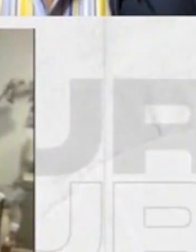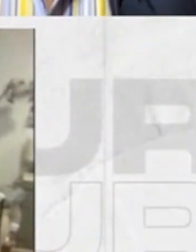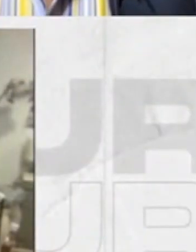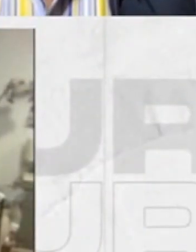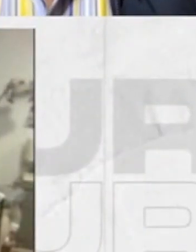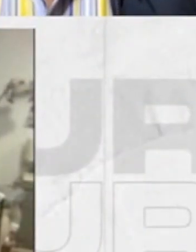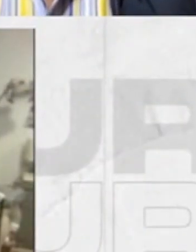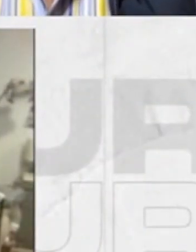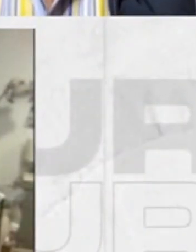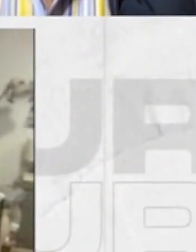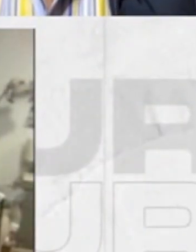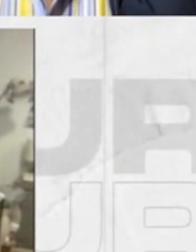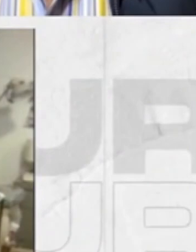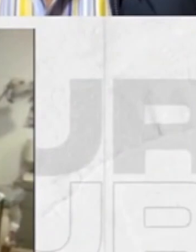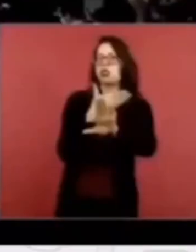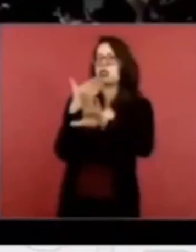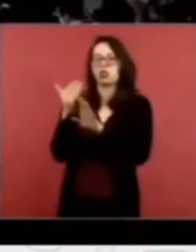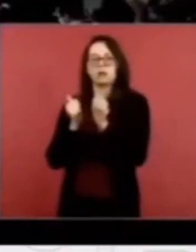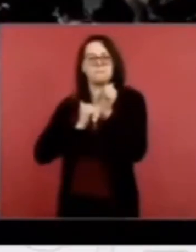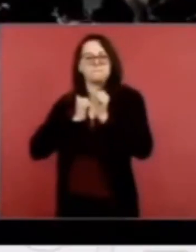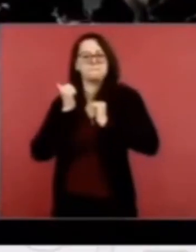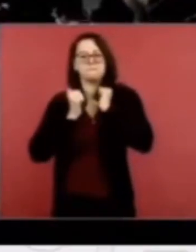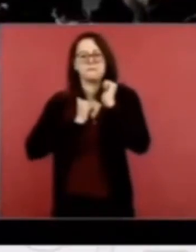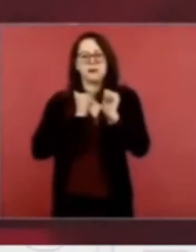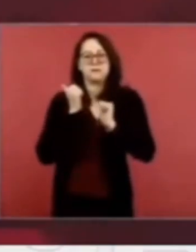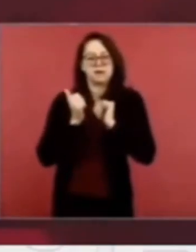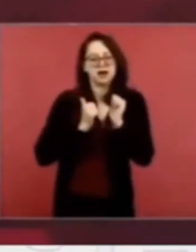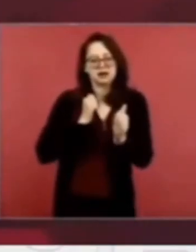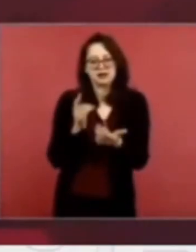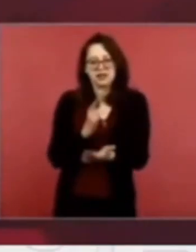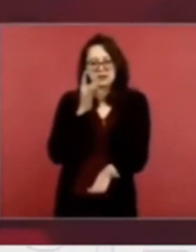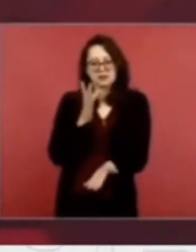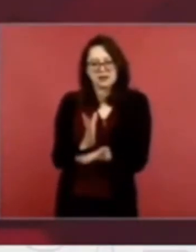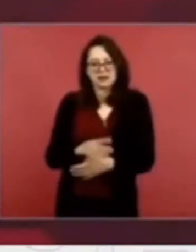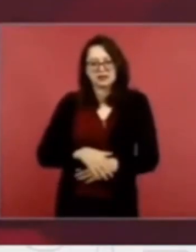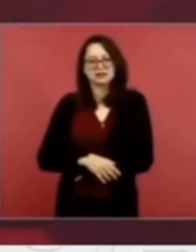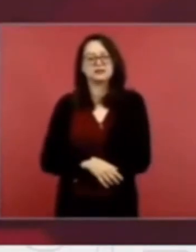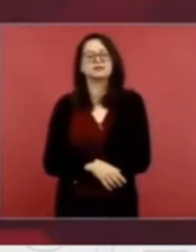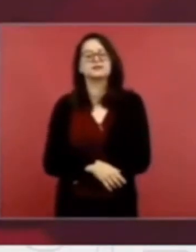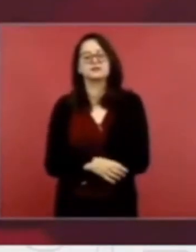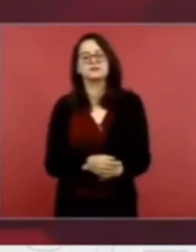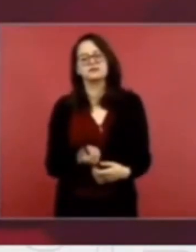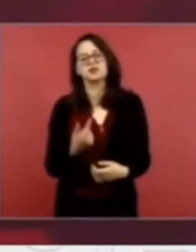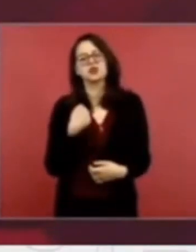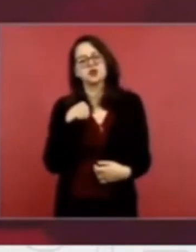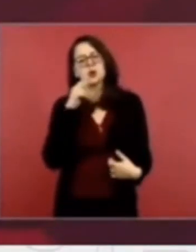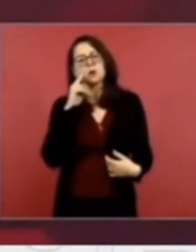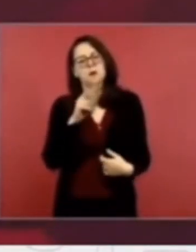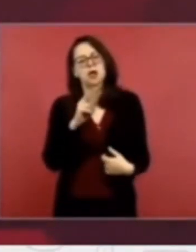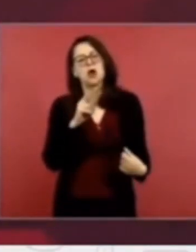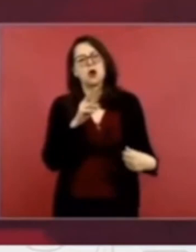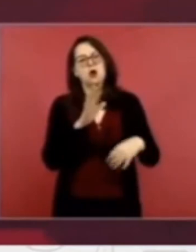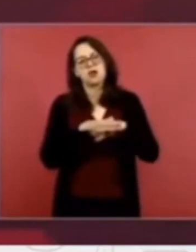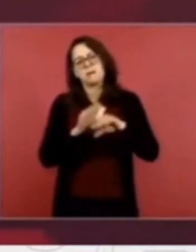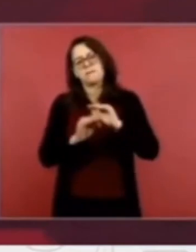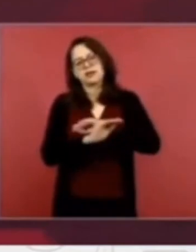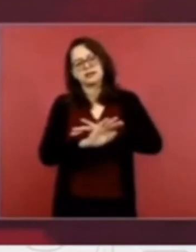Adelante. Al video, por favor. Por favor, el video. Ha quedado esto ya de manifiesto.